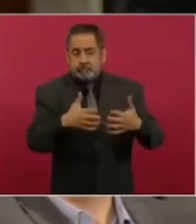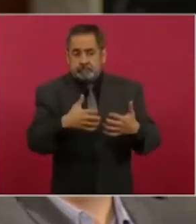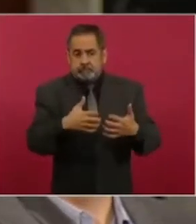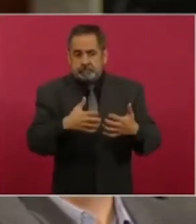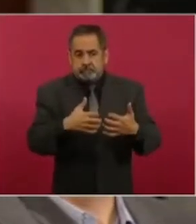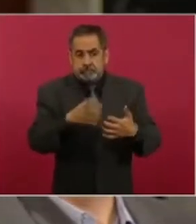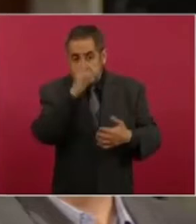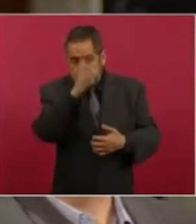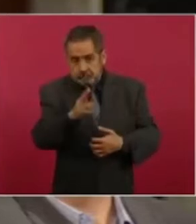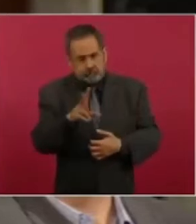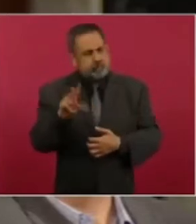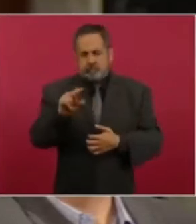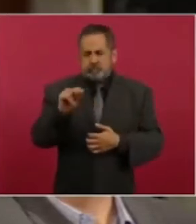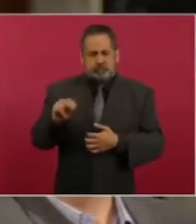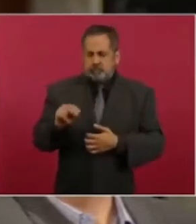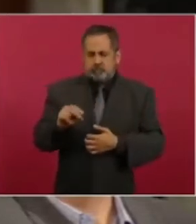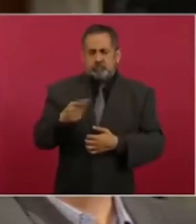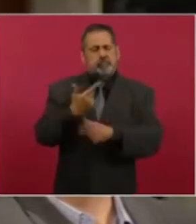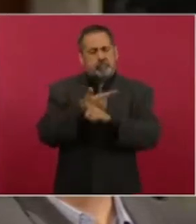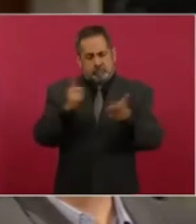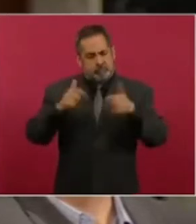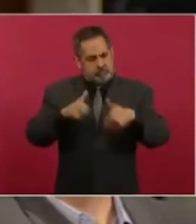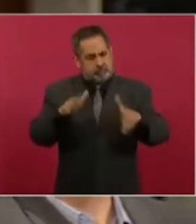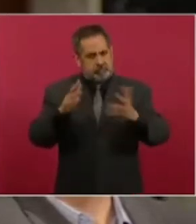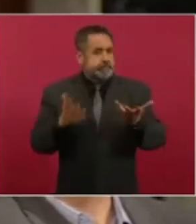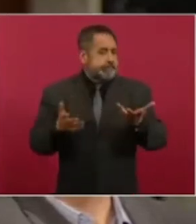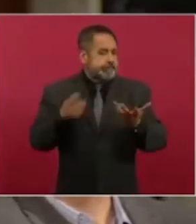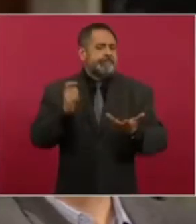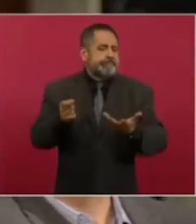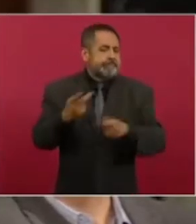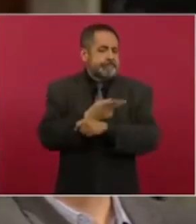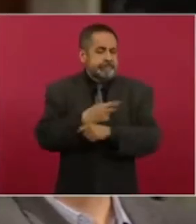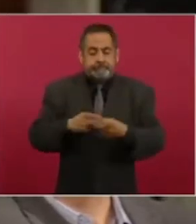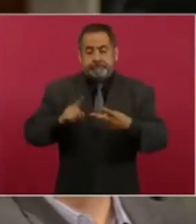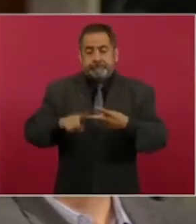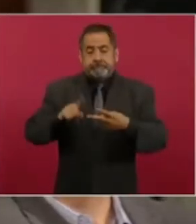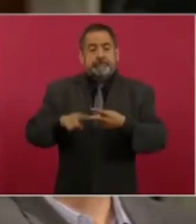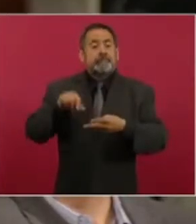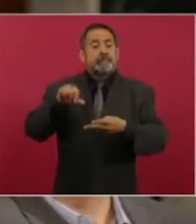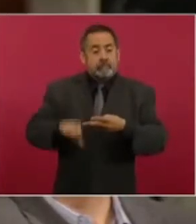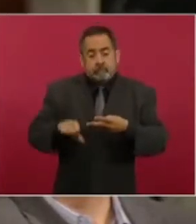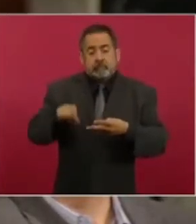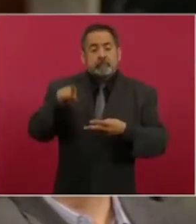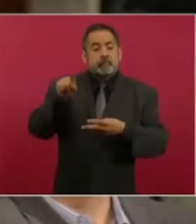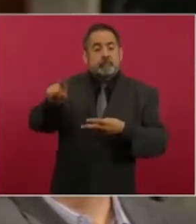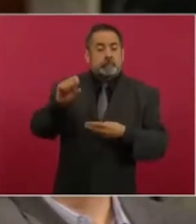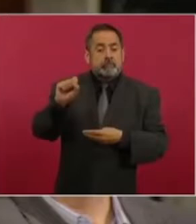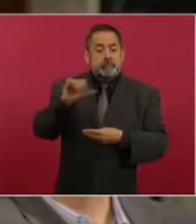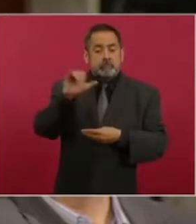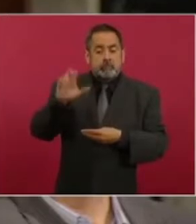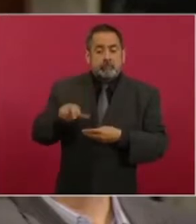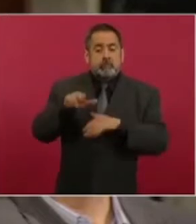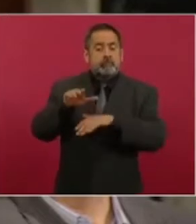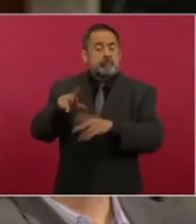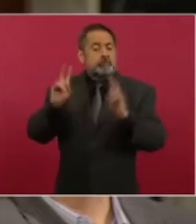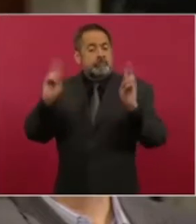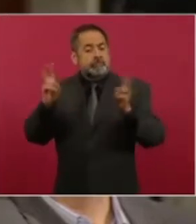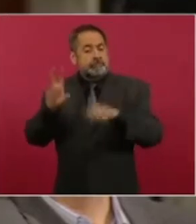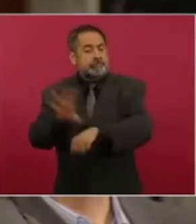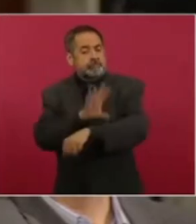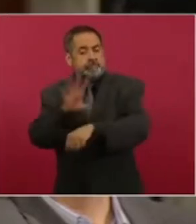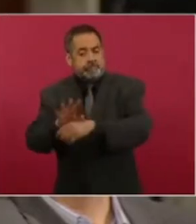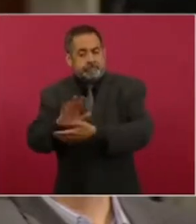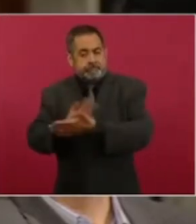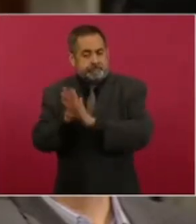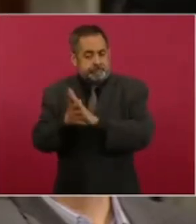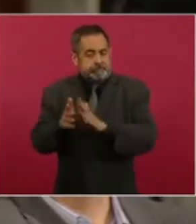pues ahí enlazo el tema de la reforma eléctrica, que hoy también se tratará en la Suprema Corte, relacionado con